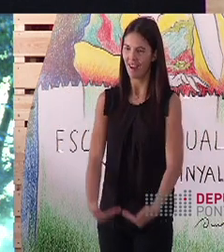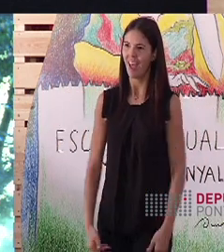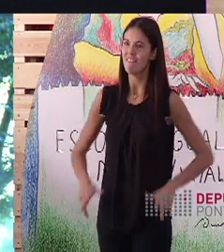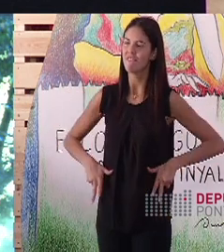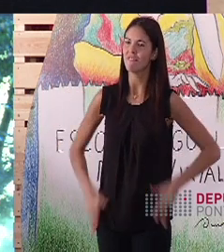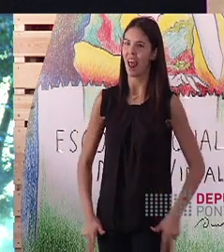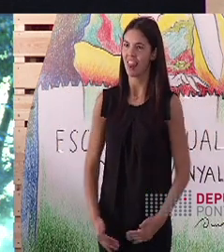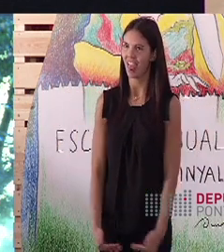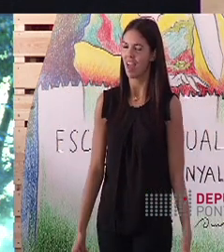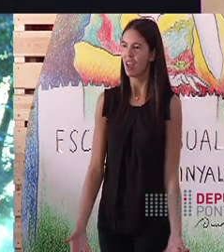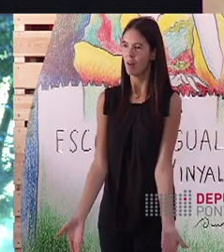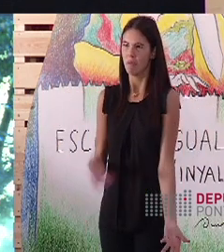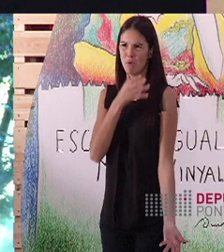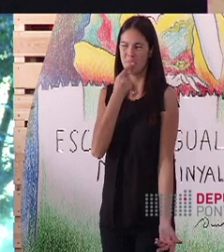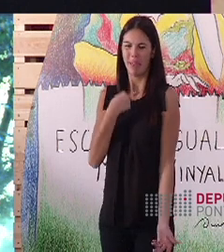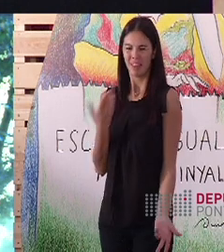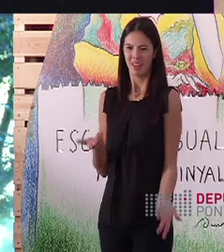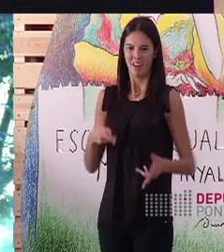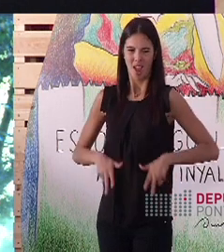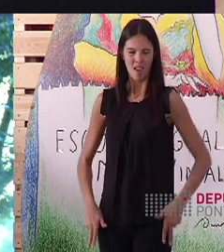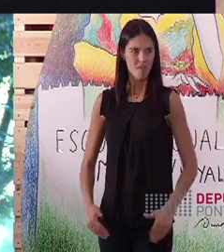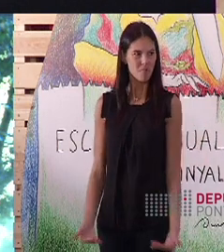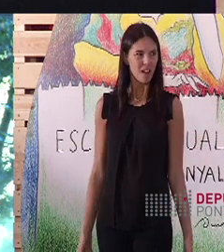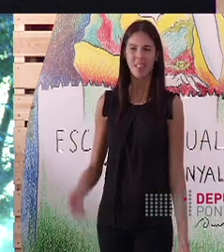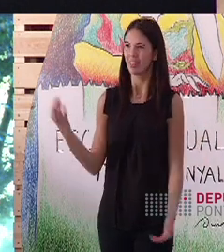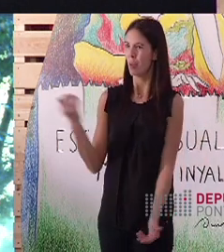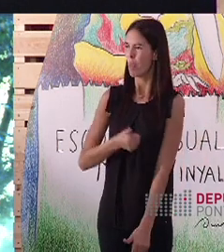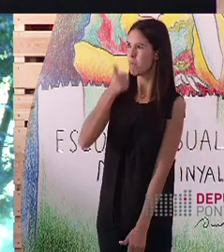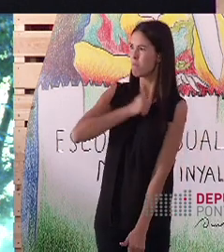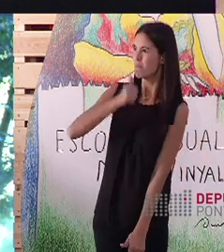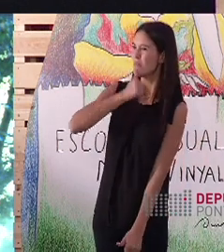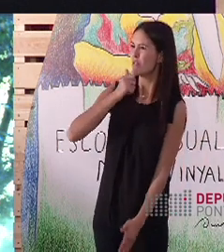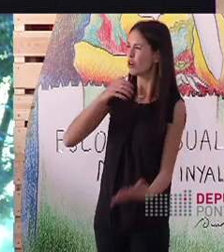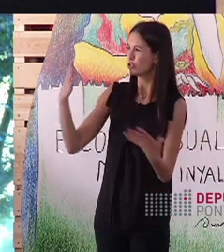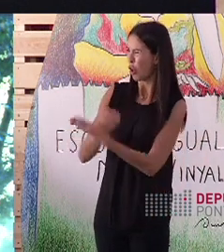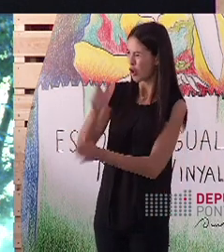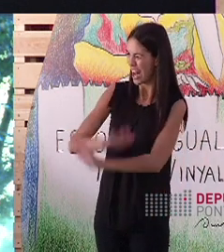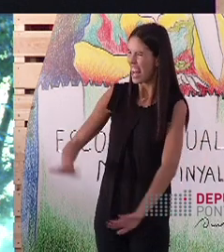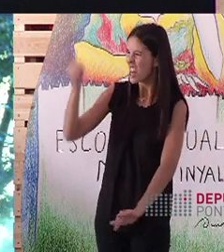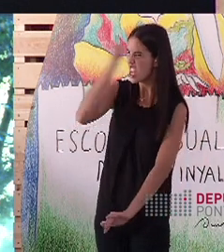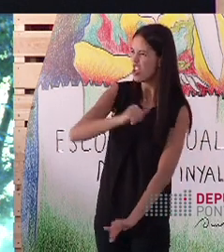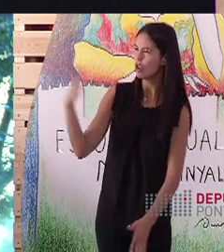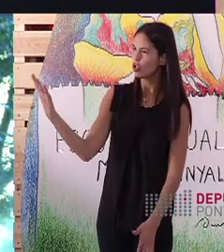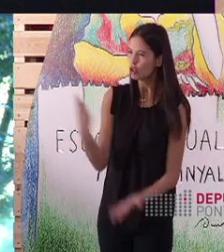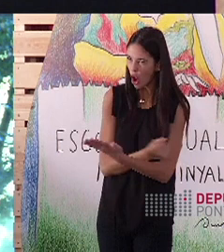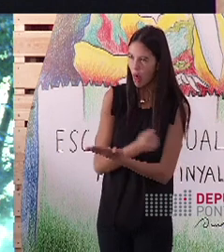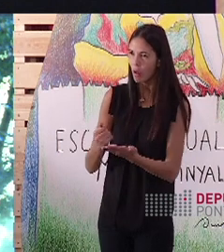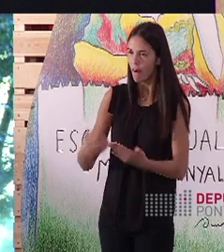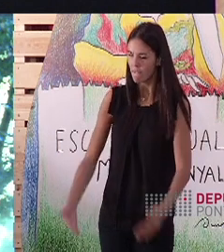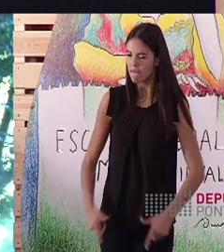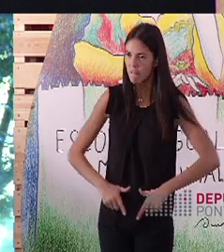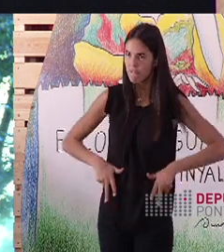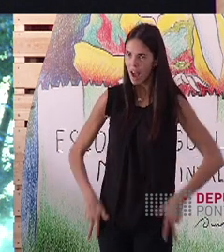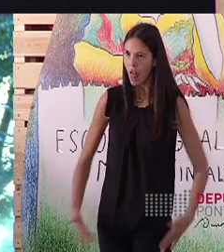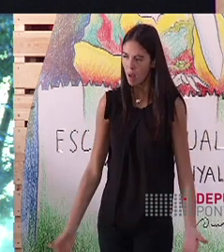me decía, es que levar falda es que tienes que aguantar que todos os memos esos te estén levantando la falda.